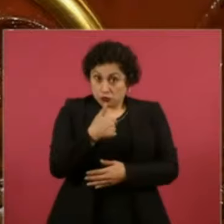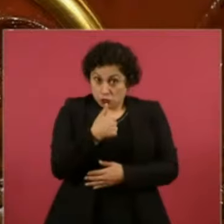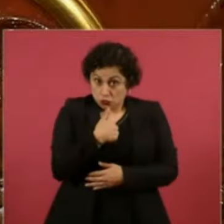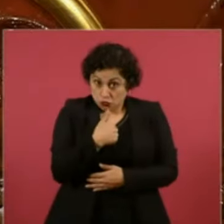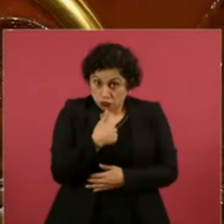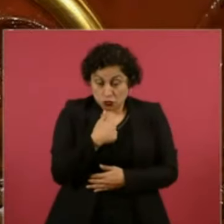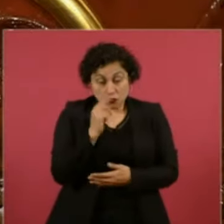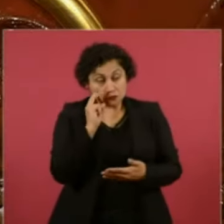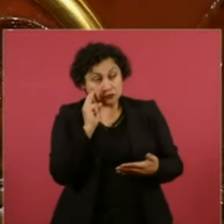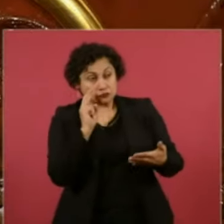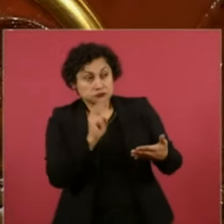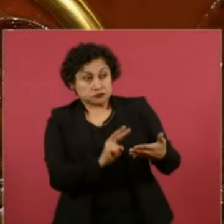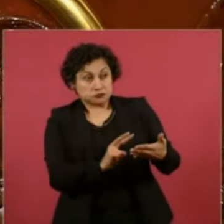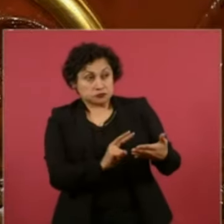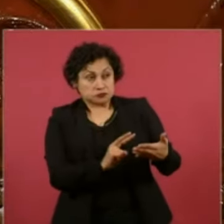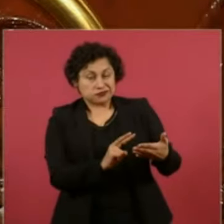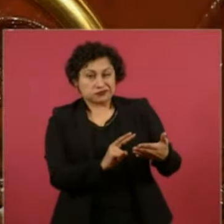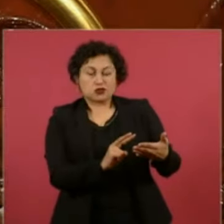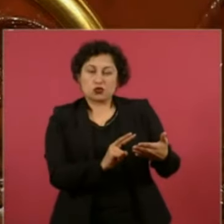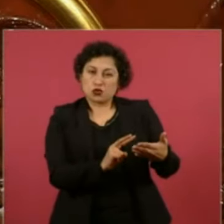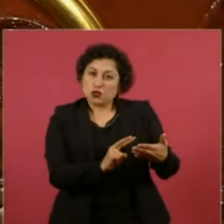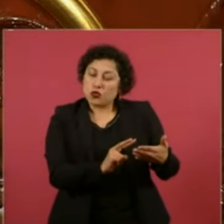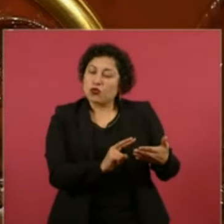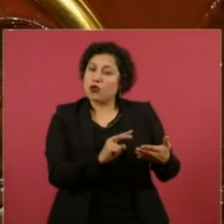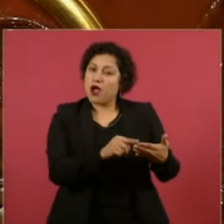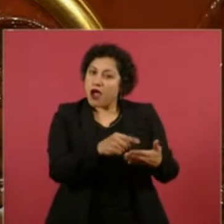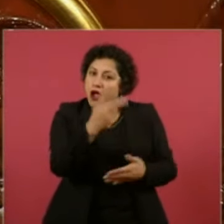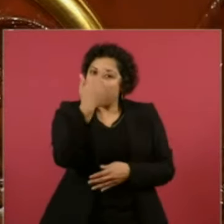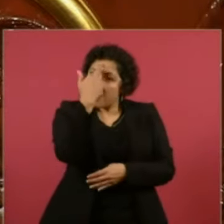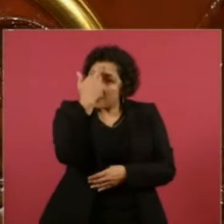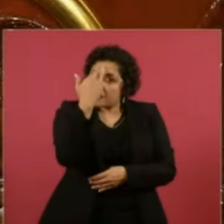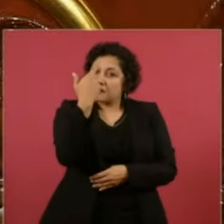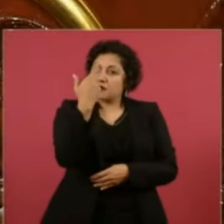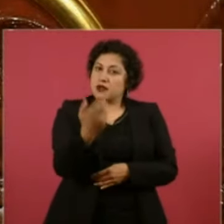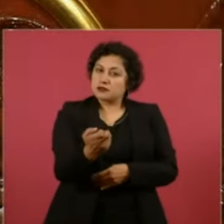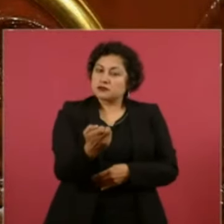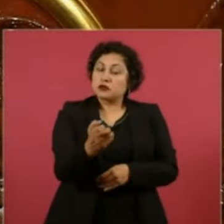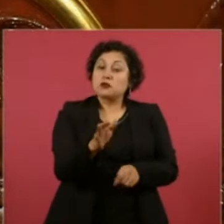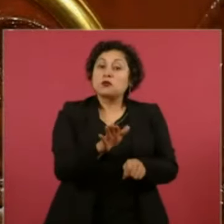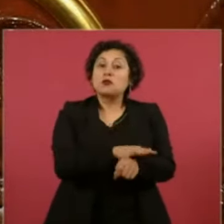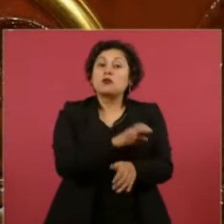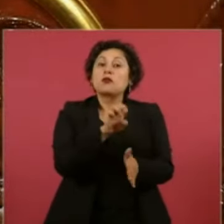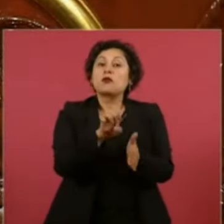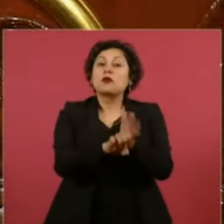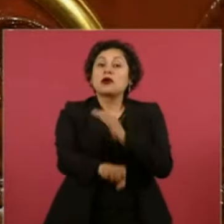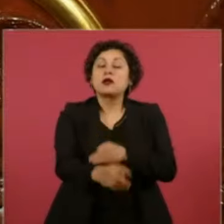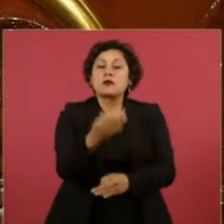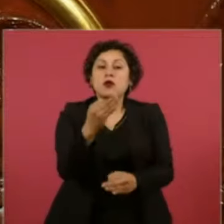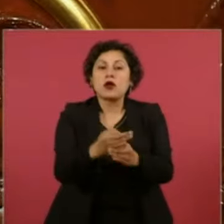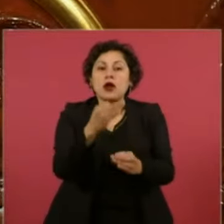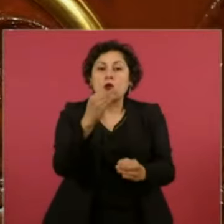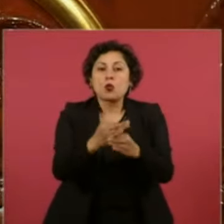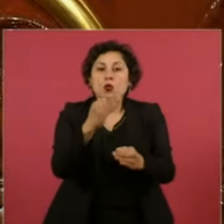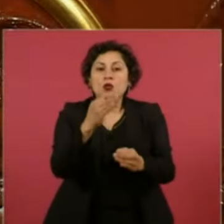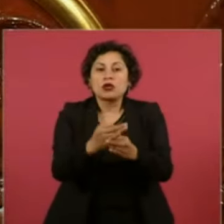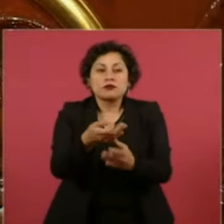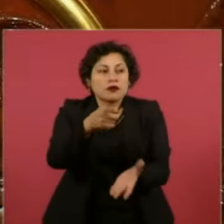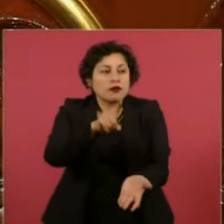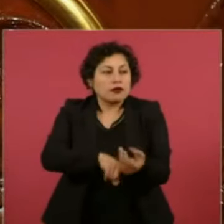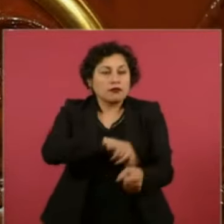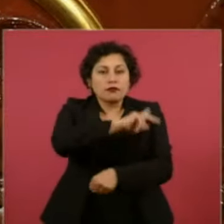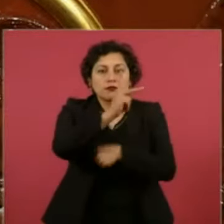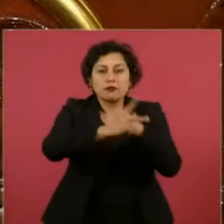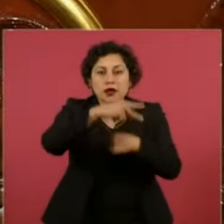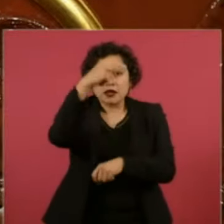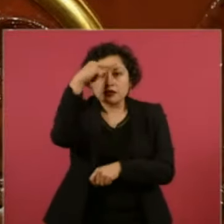y luego hay otro paquete que reflejan sus propias batallas, las batallas de este sexenio y